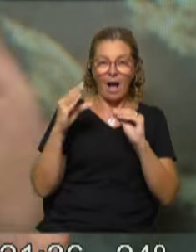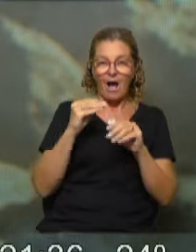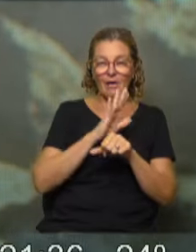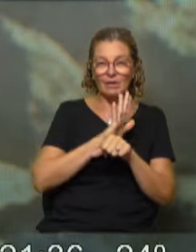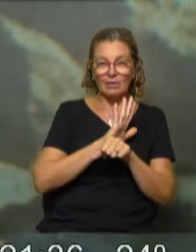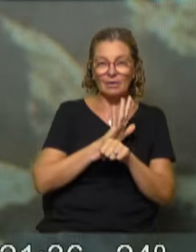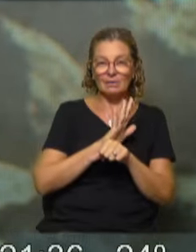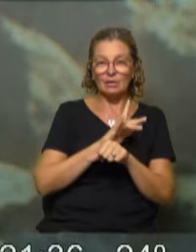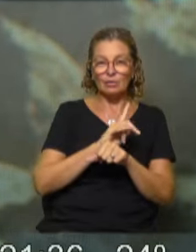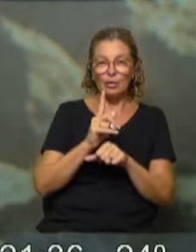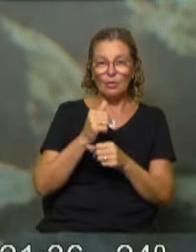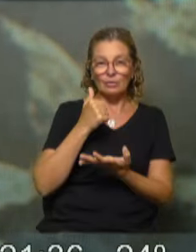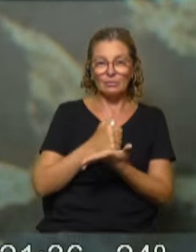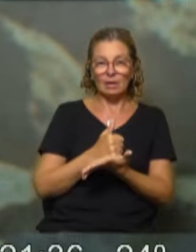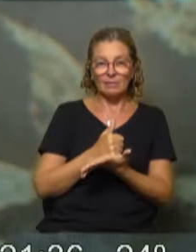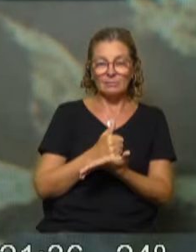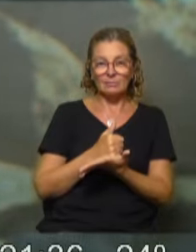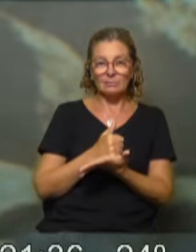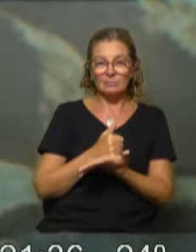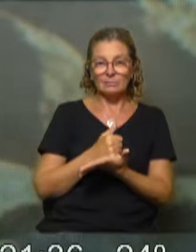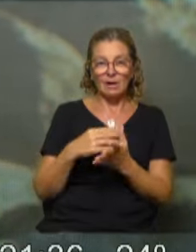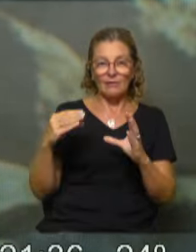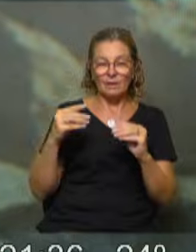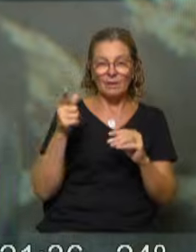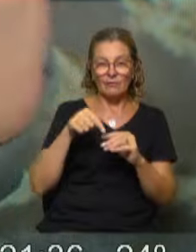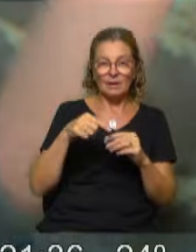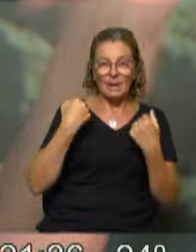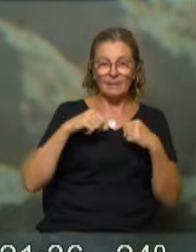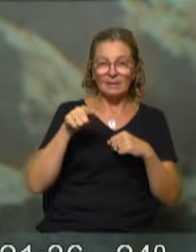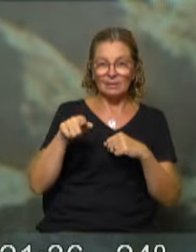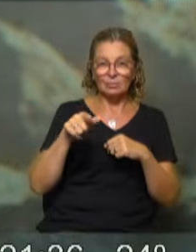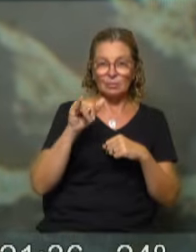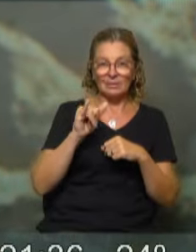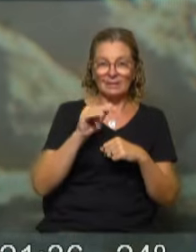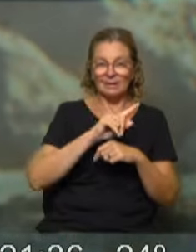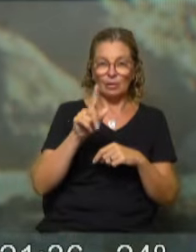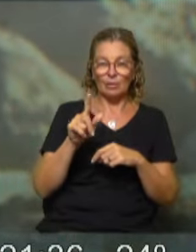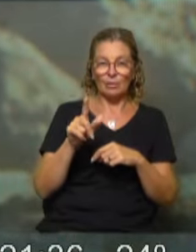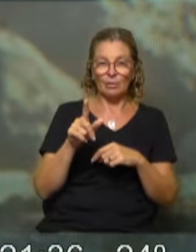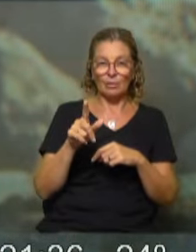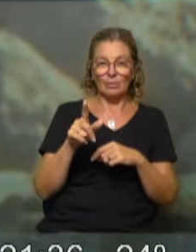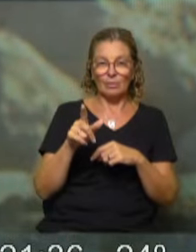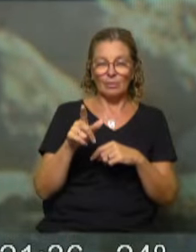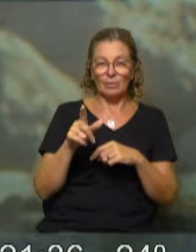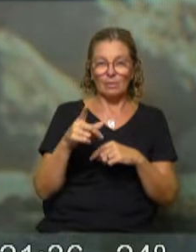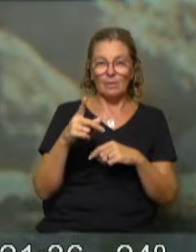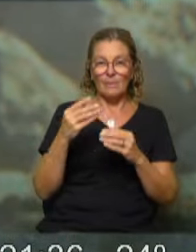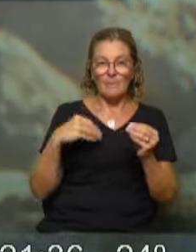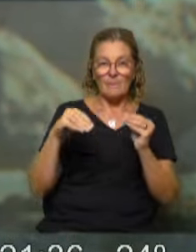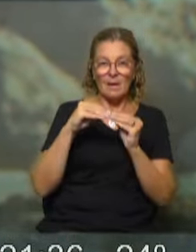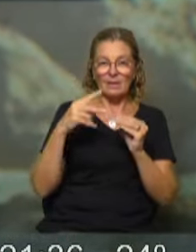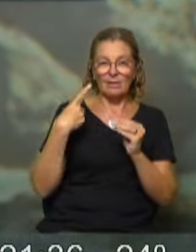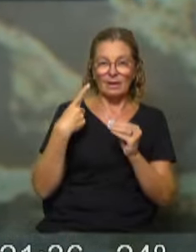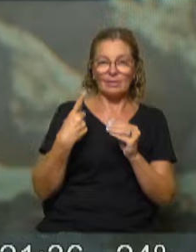actrices, no está... O sea, no está en diálogo, no es que viene un ensayo y dice, che, esto así no. Es como con la directora, Clarita. Con